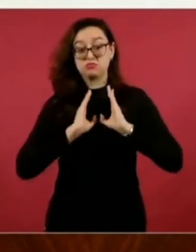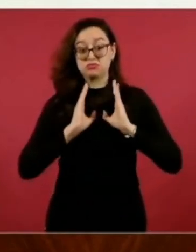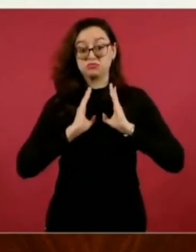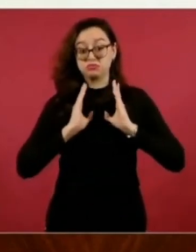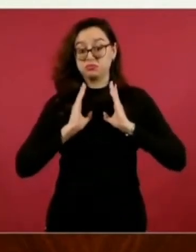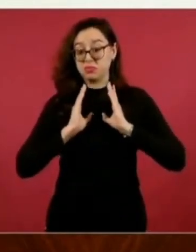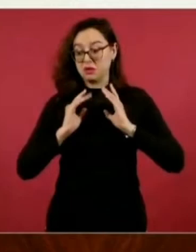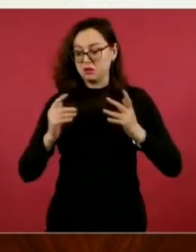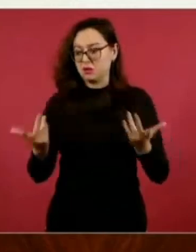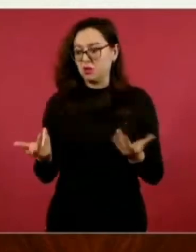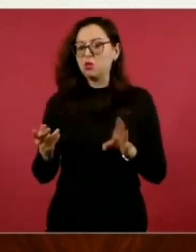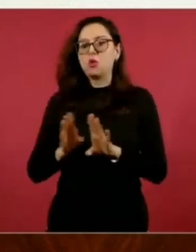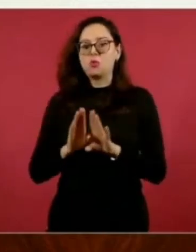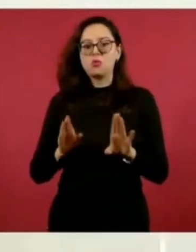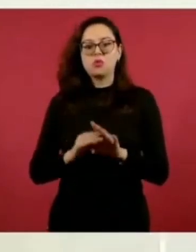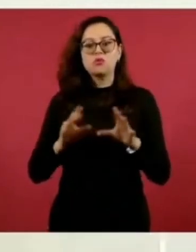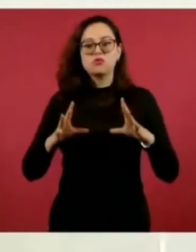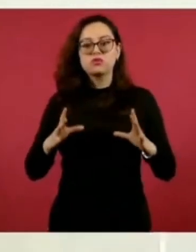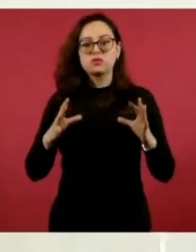pueblo.